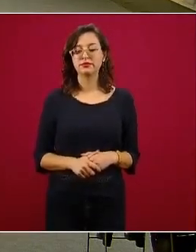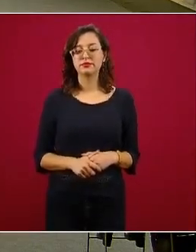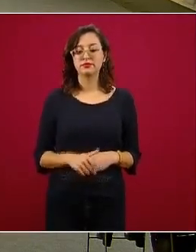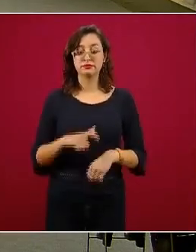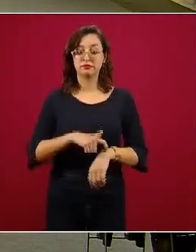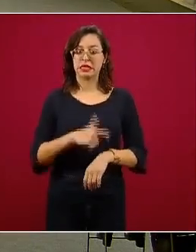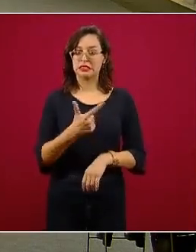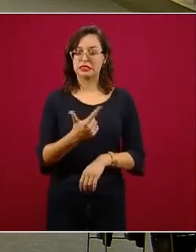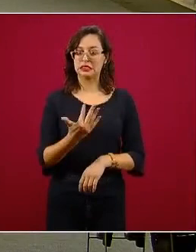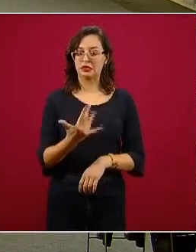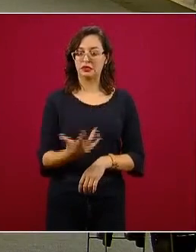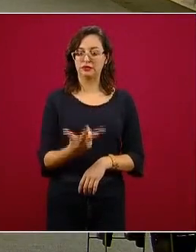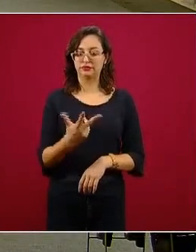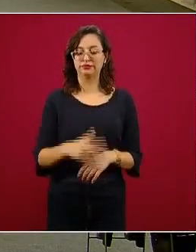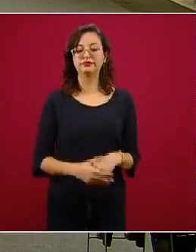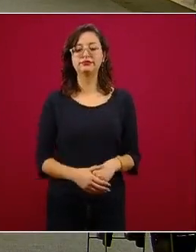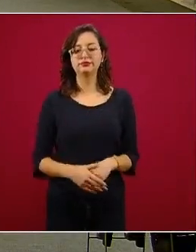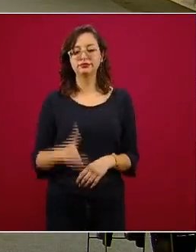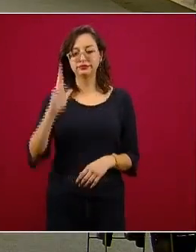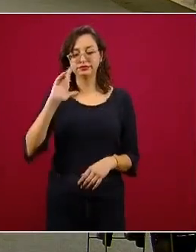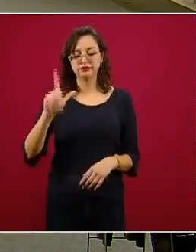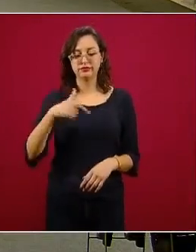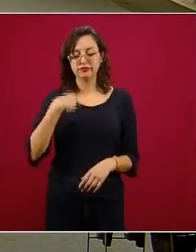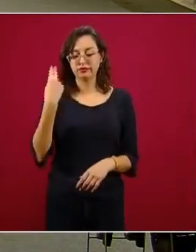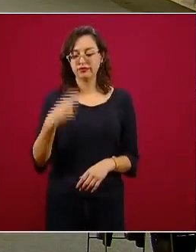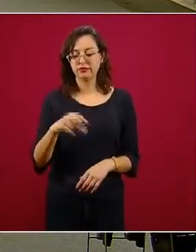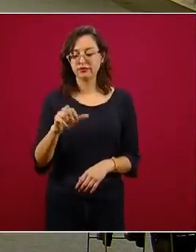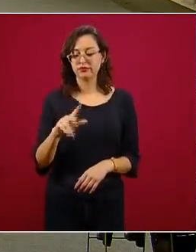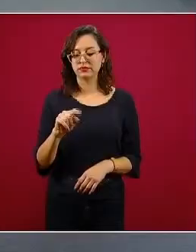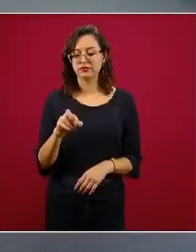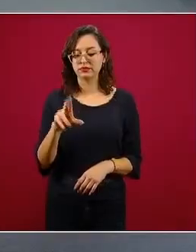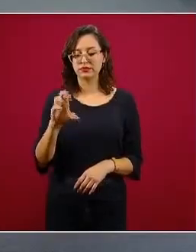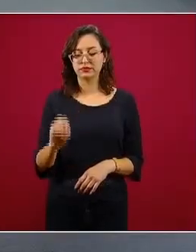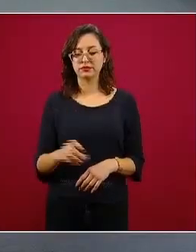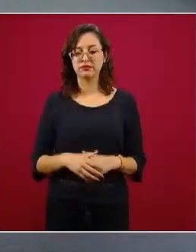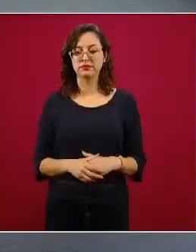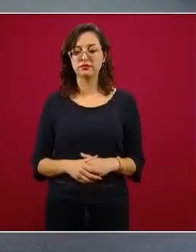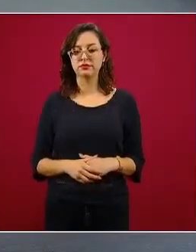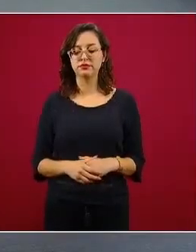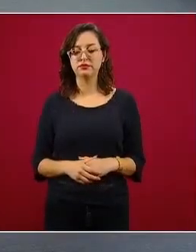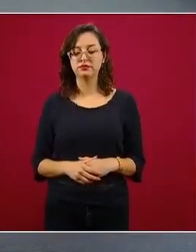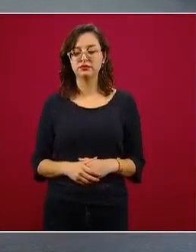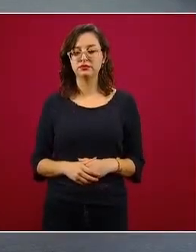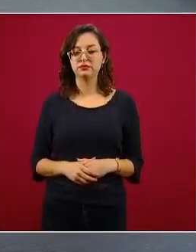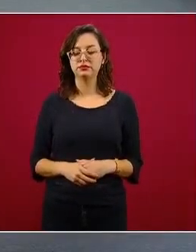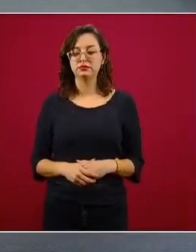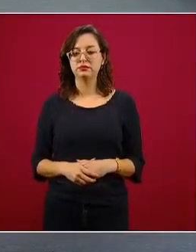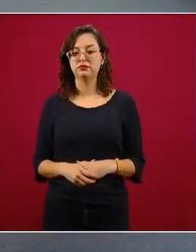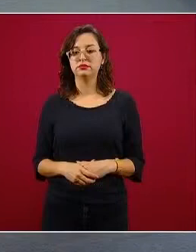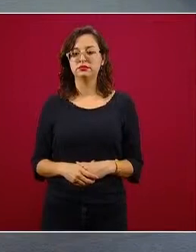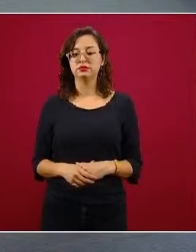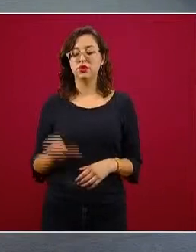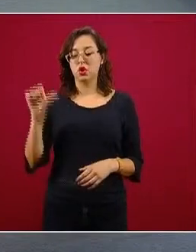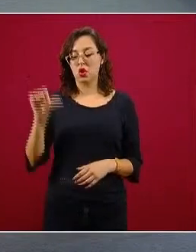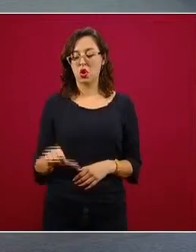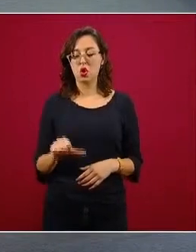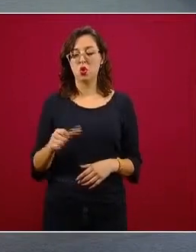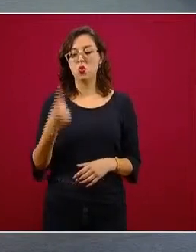19:58. Hola, buenas noches, Arturo de Pie Página, Arturo Contreras. Una publicación hoy en la revista